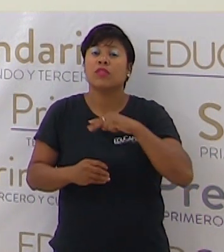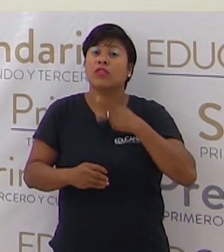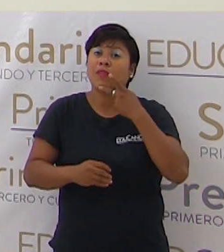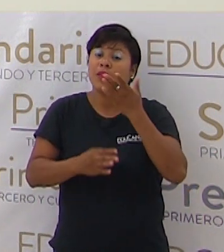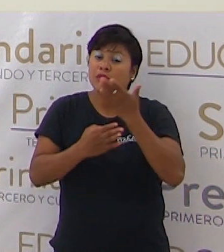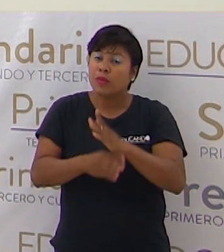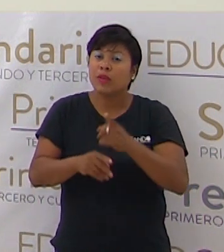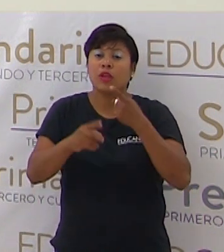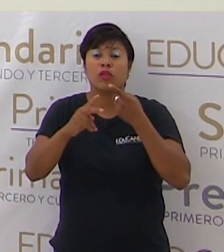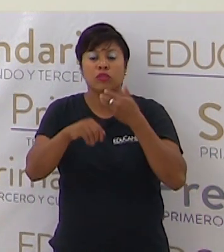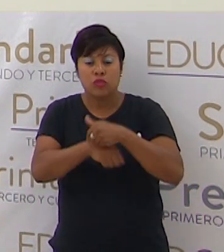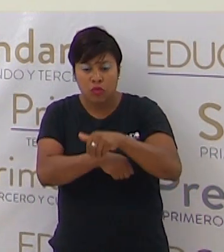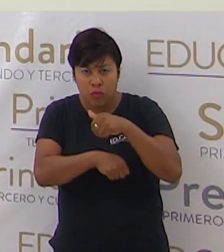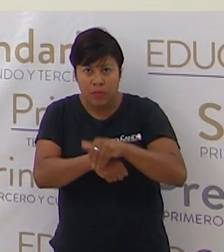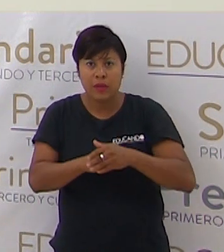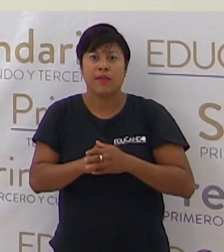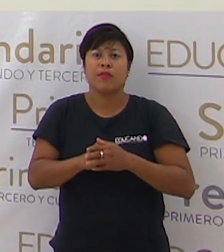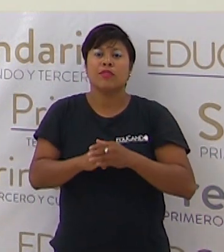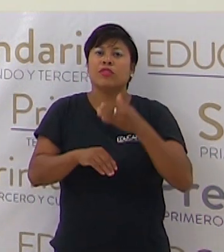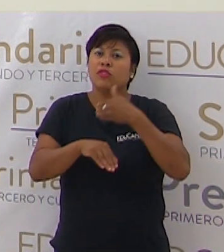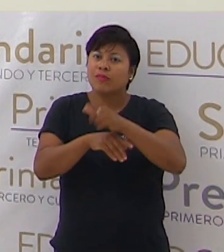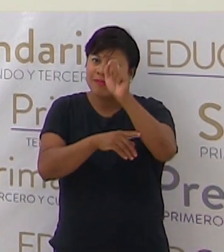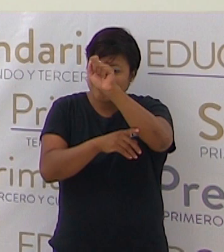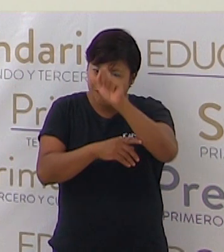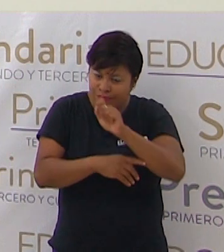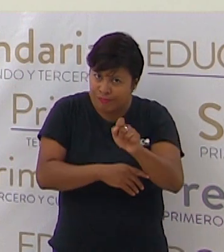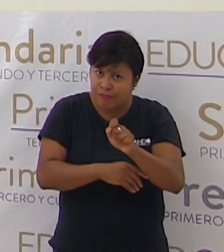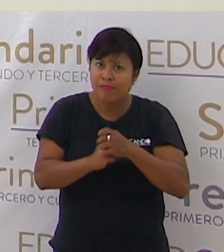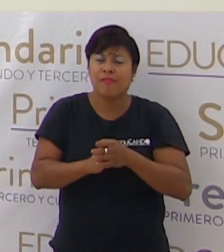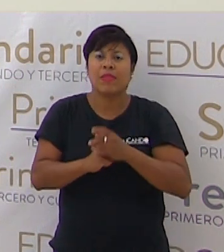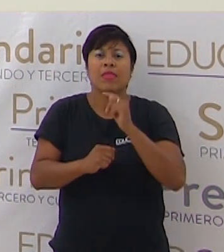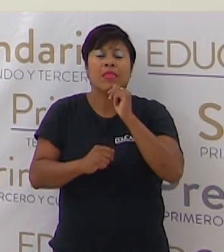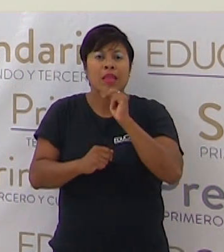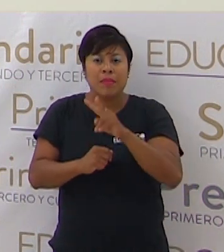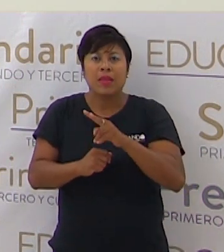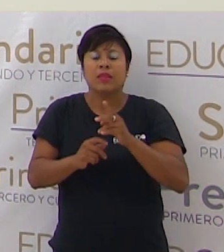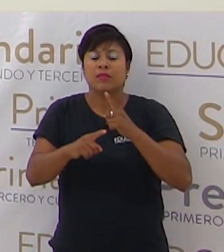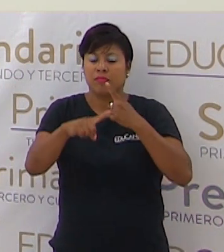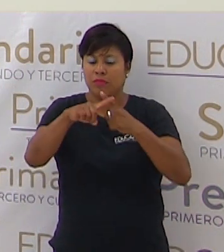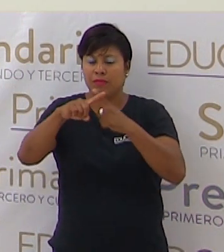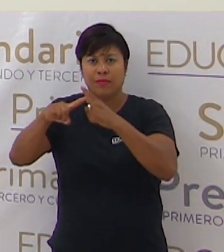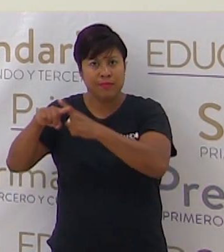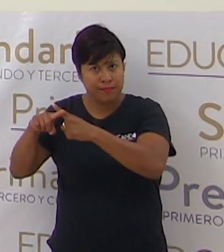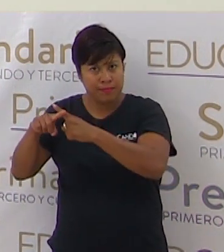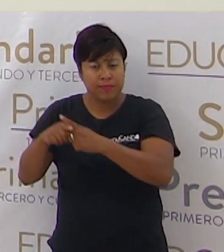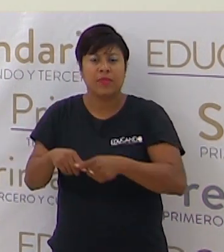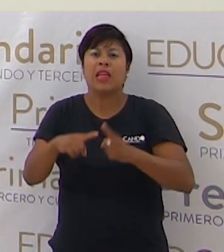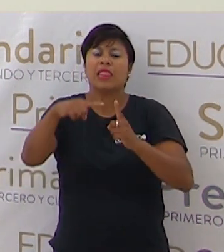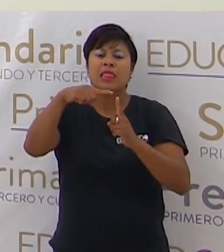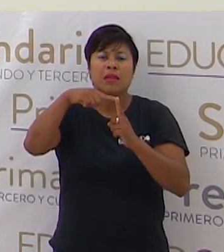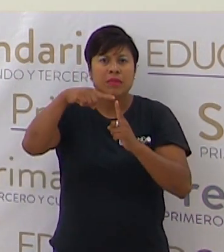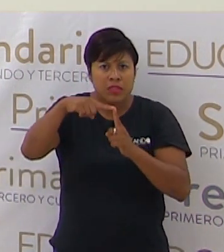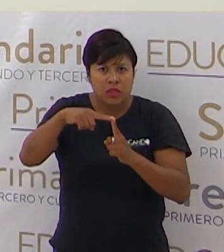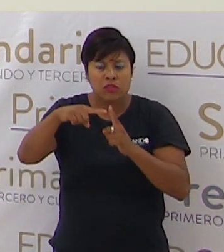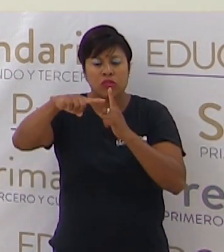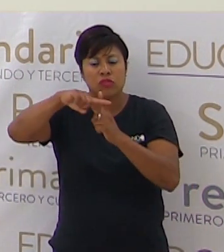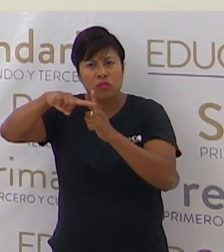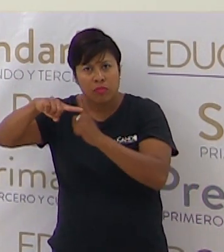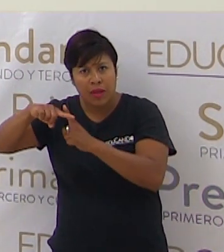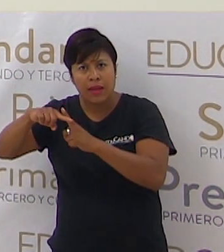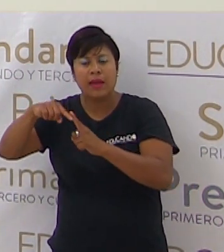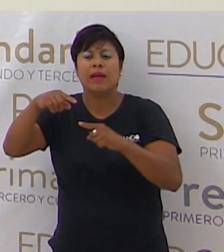los números, desde que hablamos de las fracciones, desde que hablamos de las multiplicaciones, divisiones,